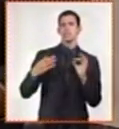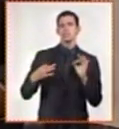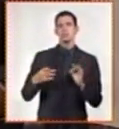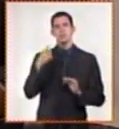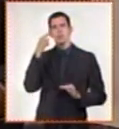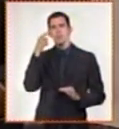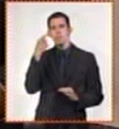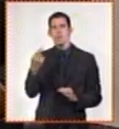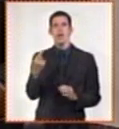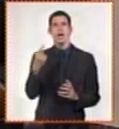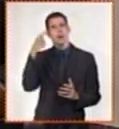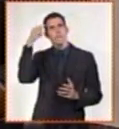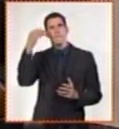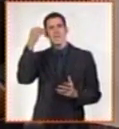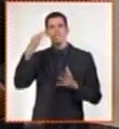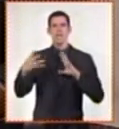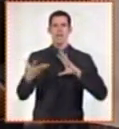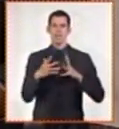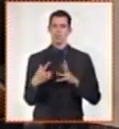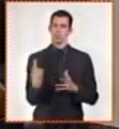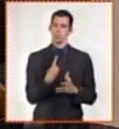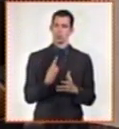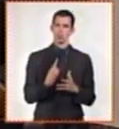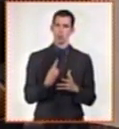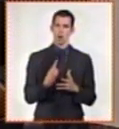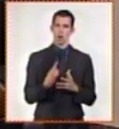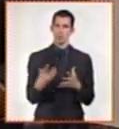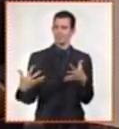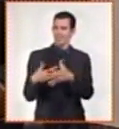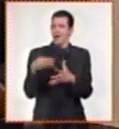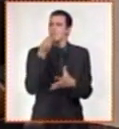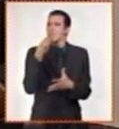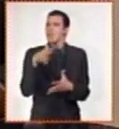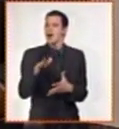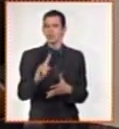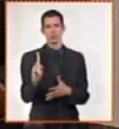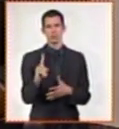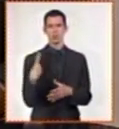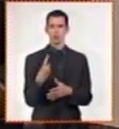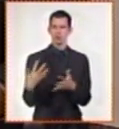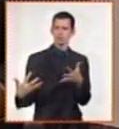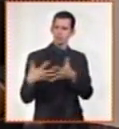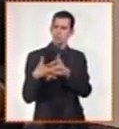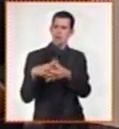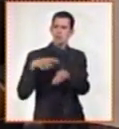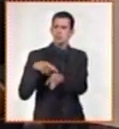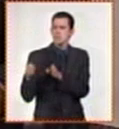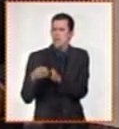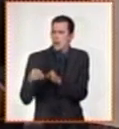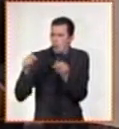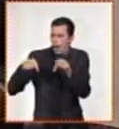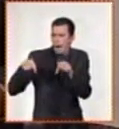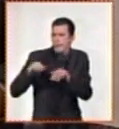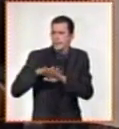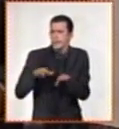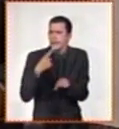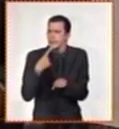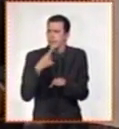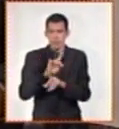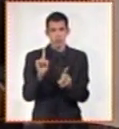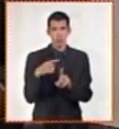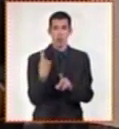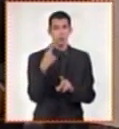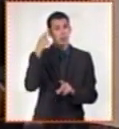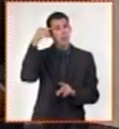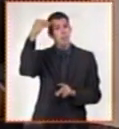desde una perspectiva estratégica y de largo plazo. En los últimos 10 años, el presidente Xi Jinping ha